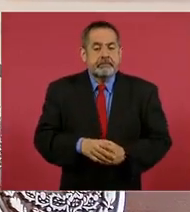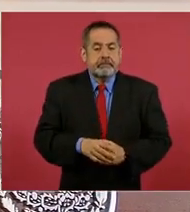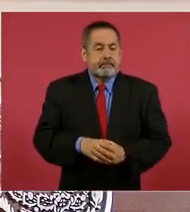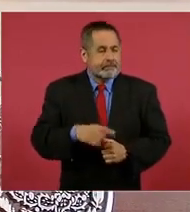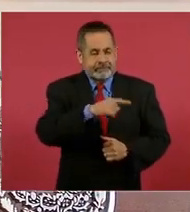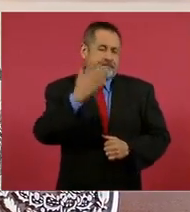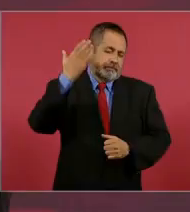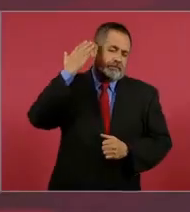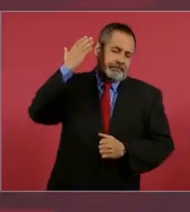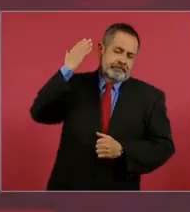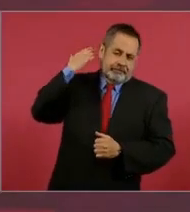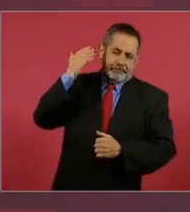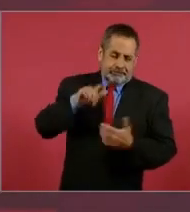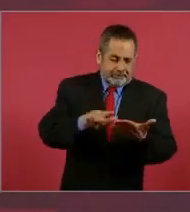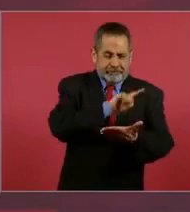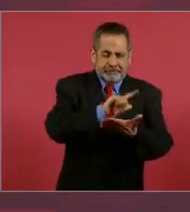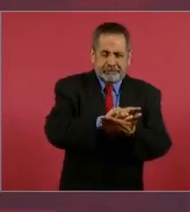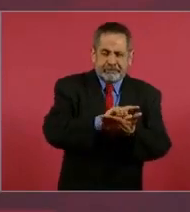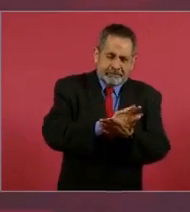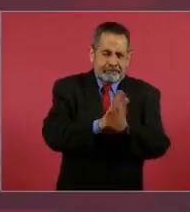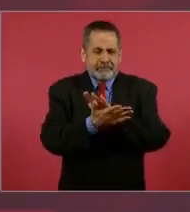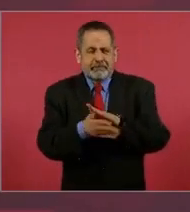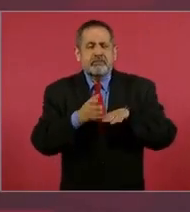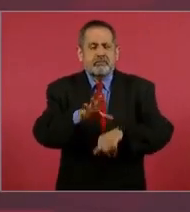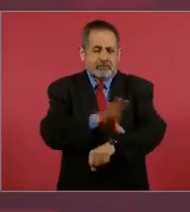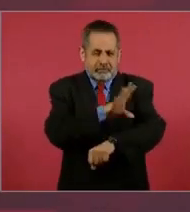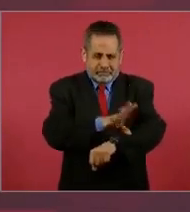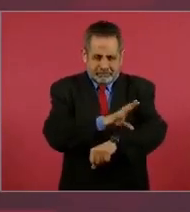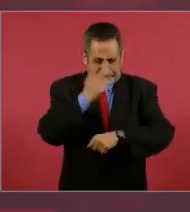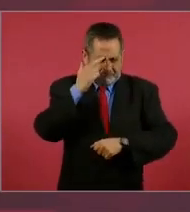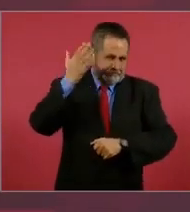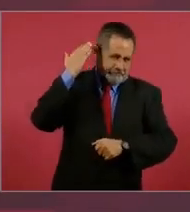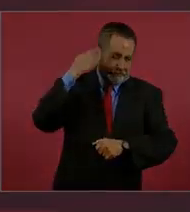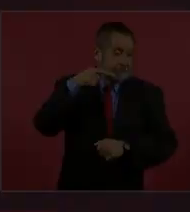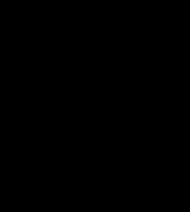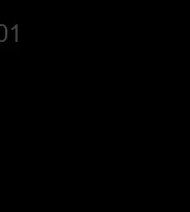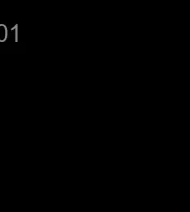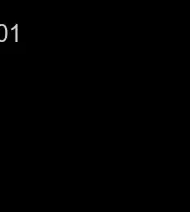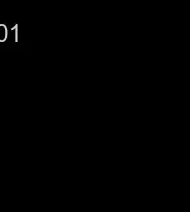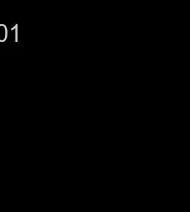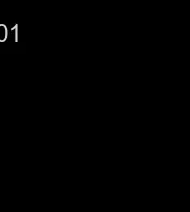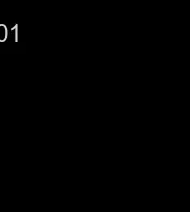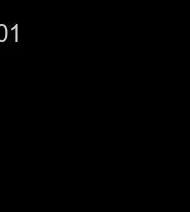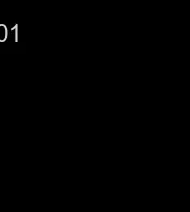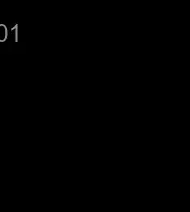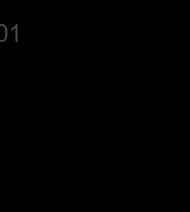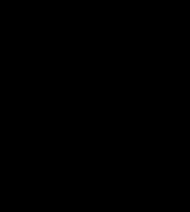reforma energética y empiezan a entrar las franquicias de las petroleras